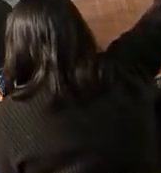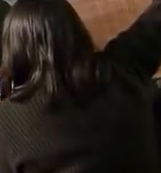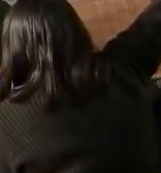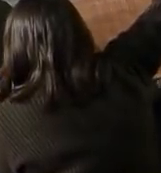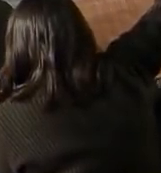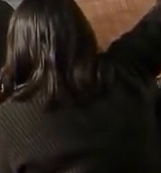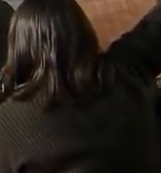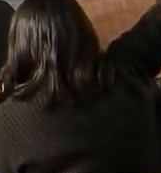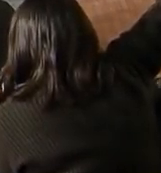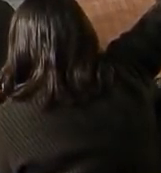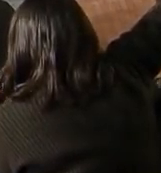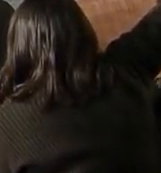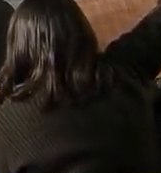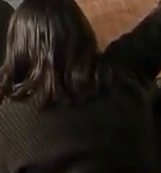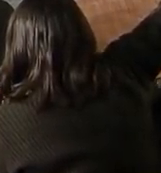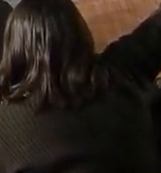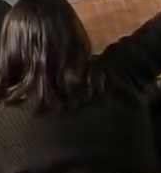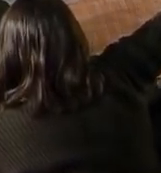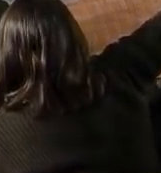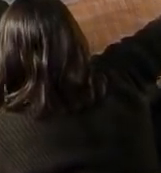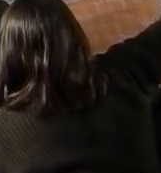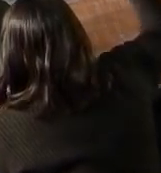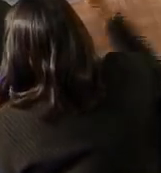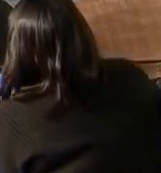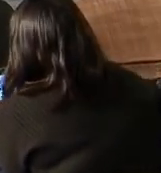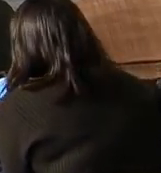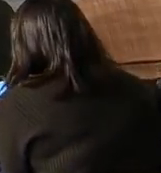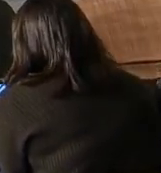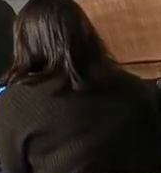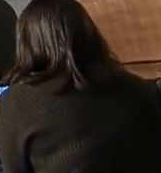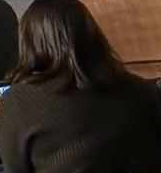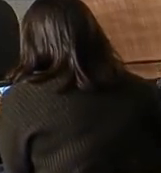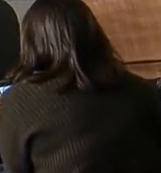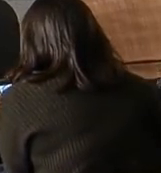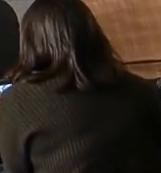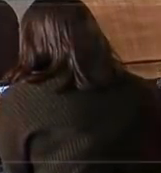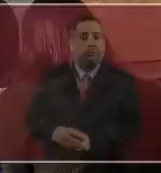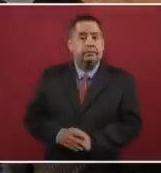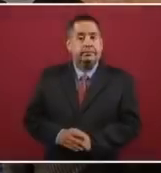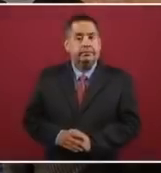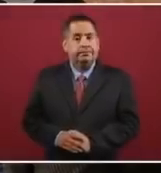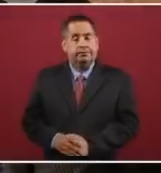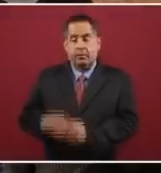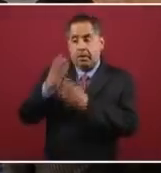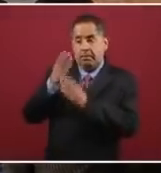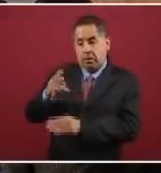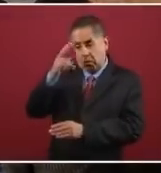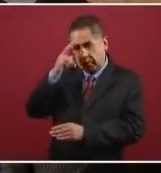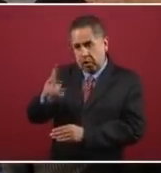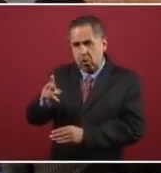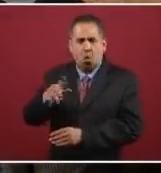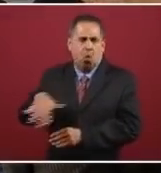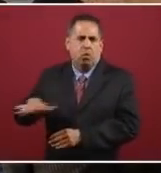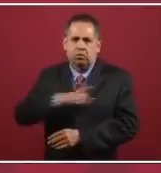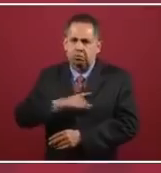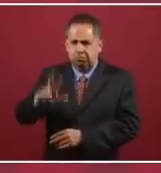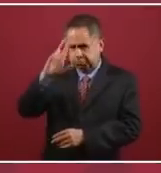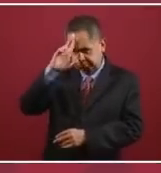son autónomos, nosotros no nos metemos en esas decisiones,